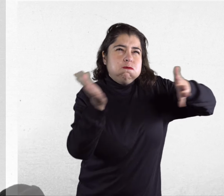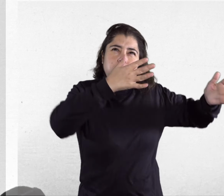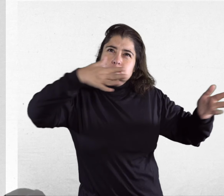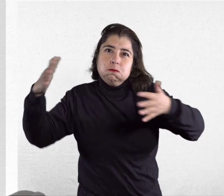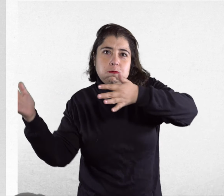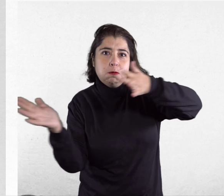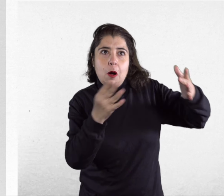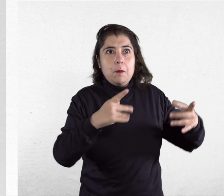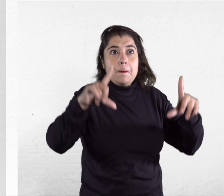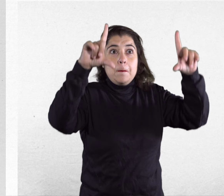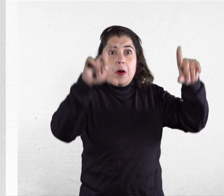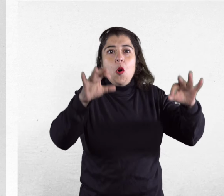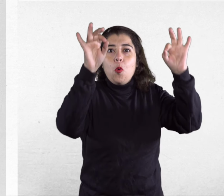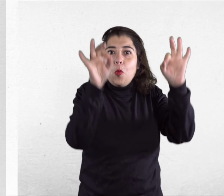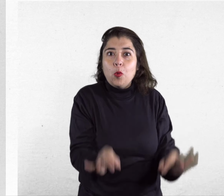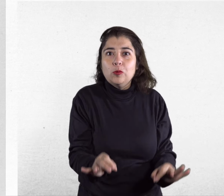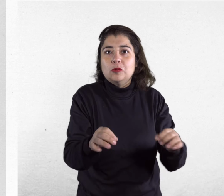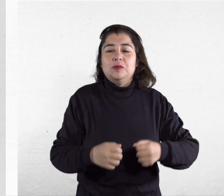capturada esta imagen.